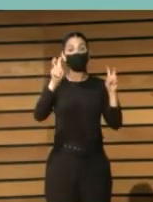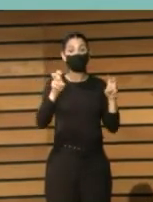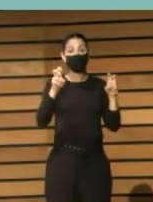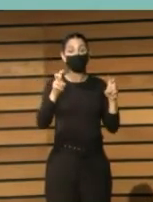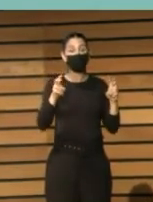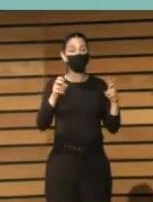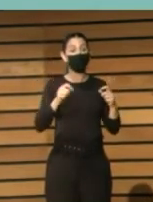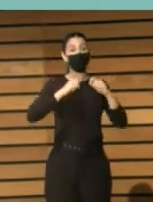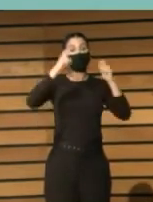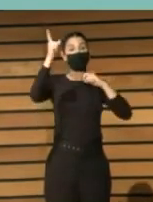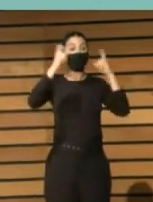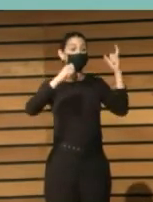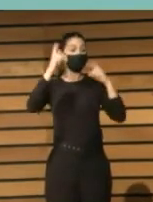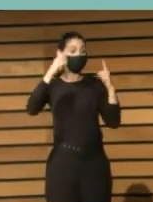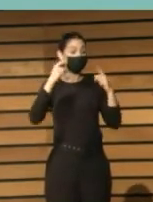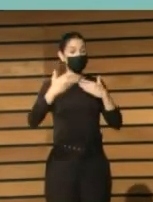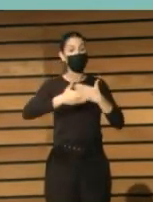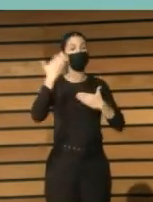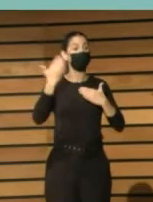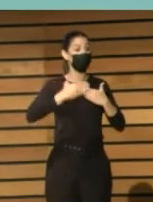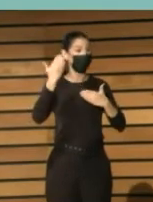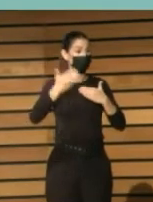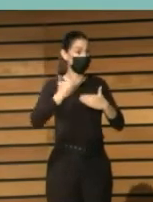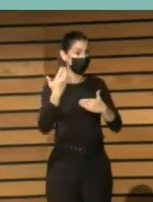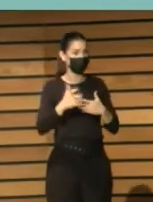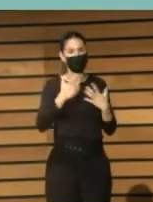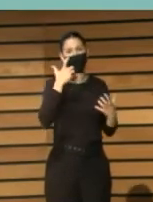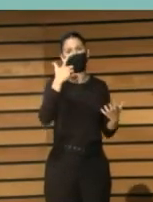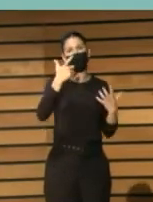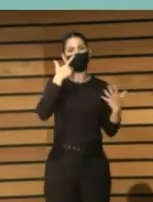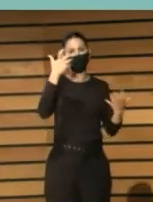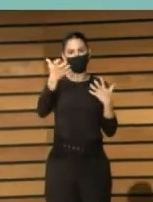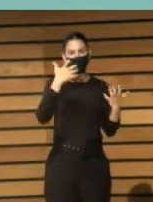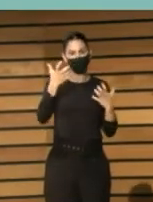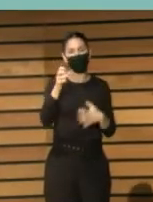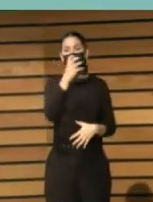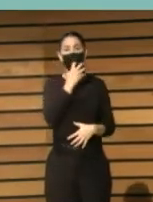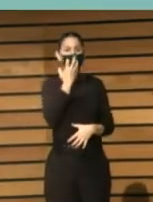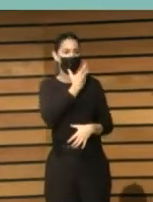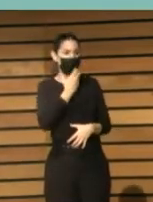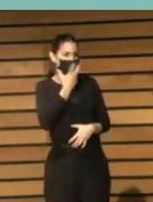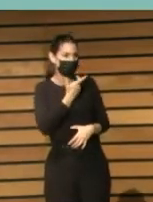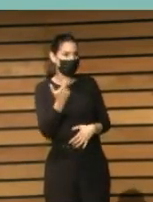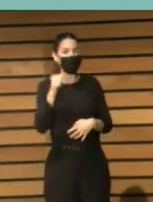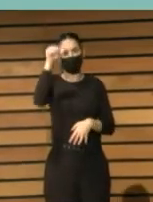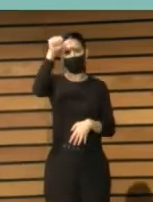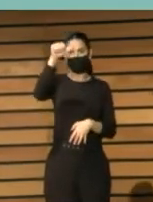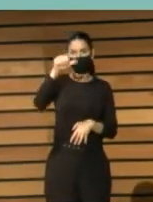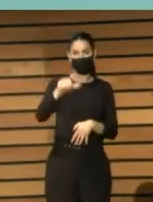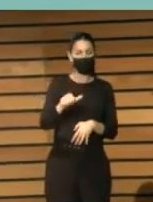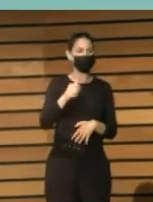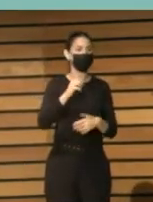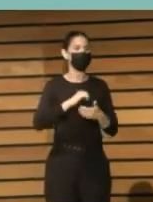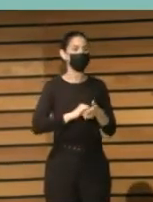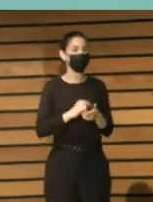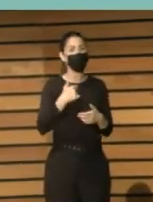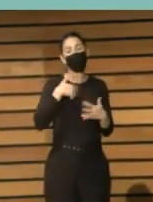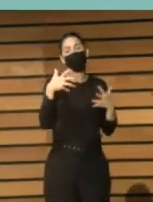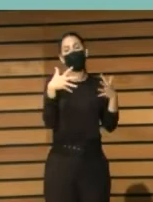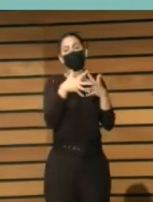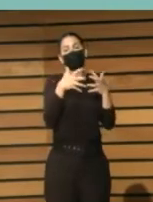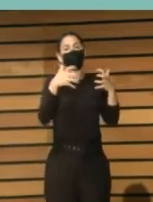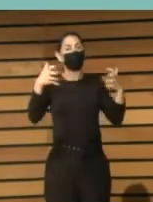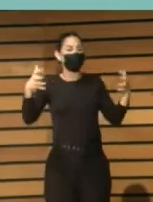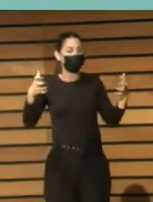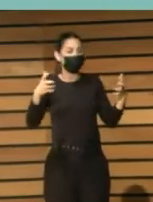que se hace ahora los artistas, los escritores, los poetas, los cineastas. Y yo tengo una frase que a lo mejor me la